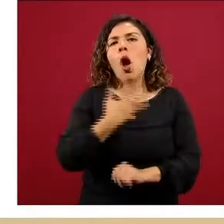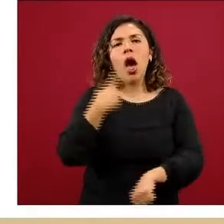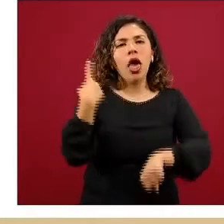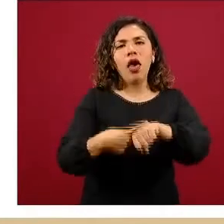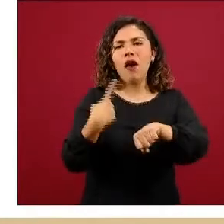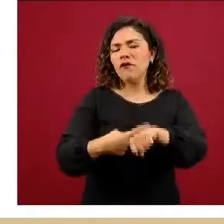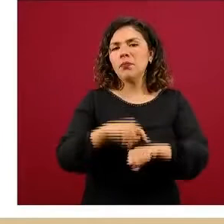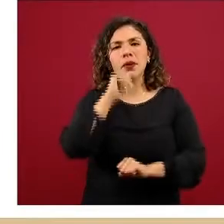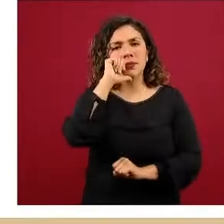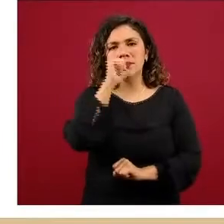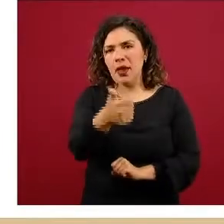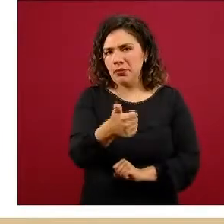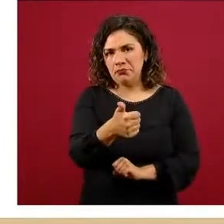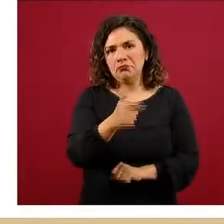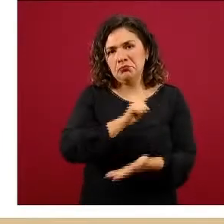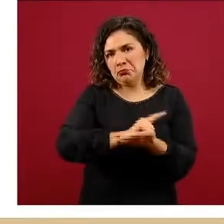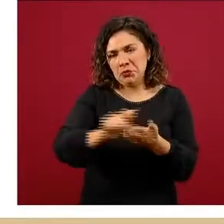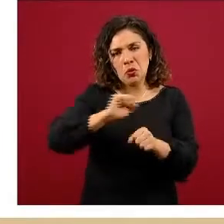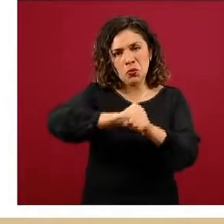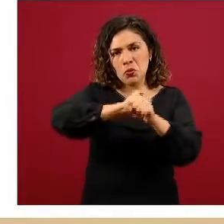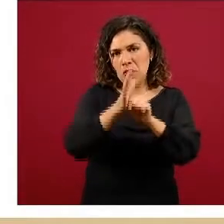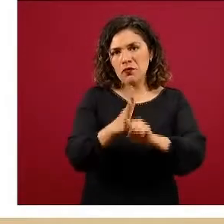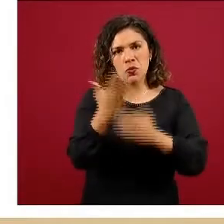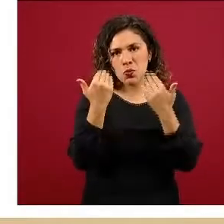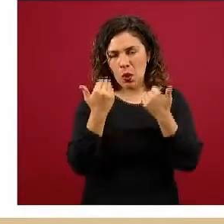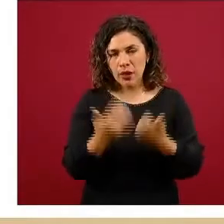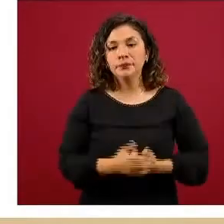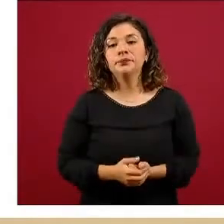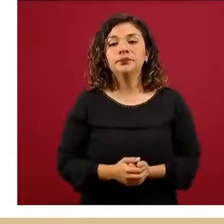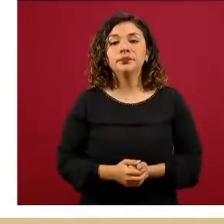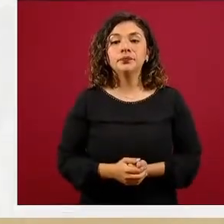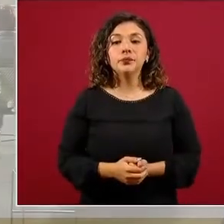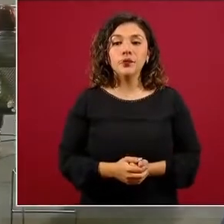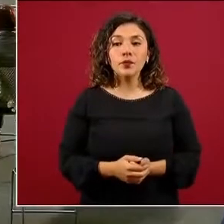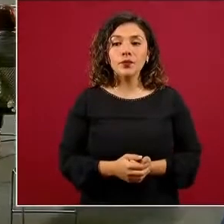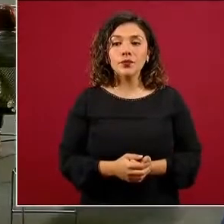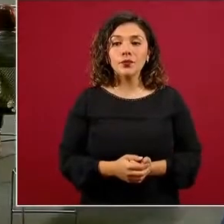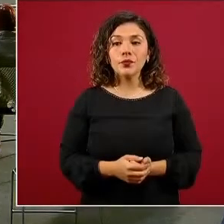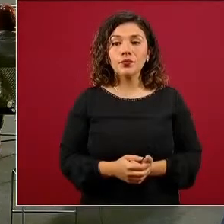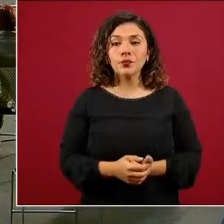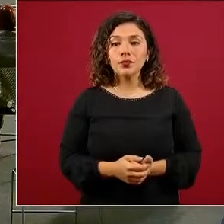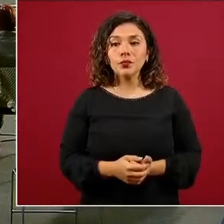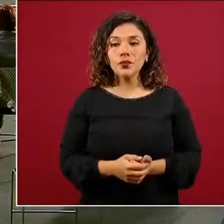tengan infección por el virus que causa COVID. La siguiente.